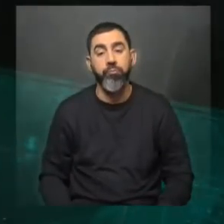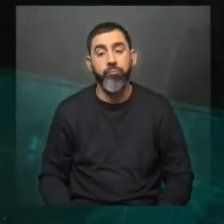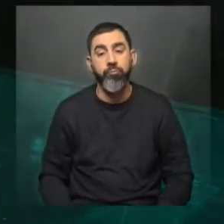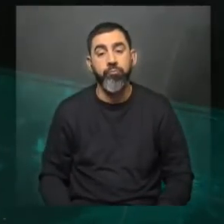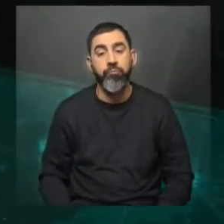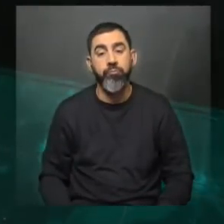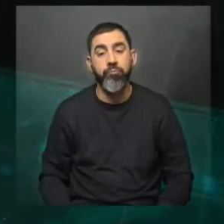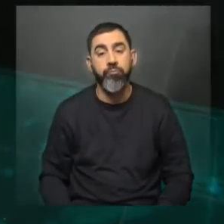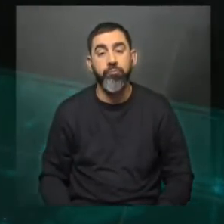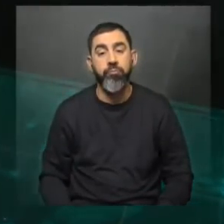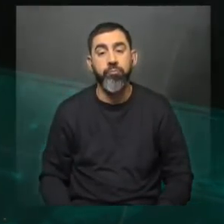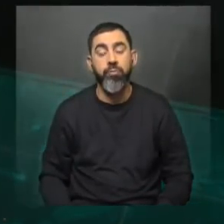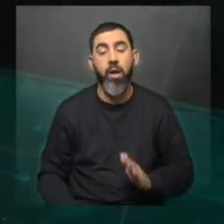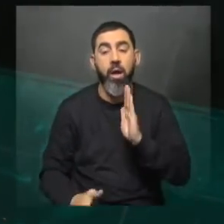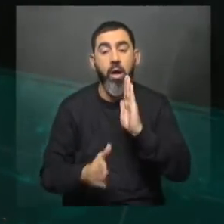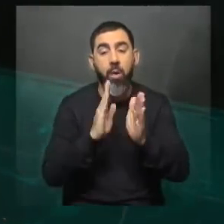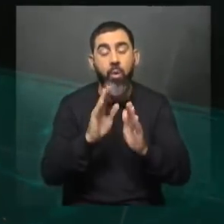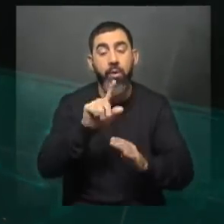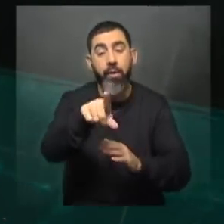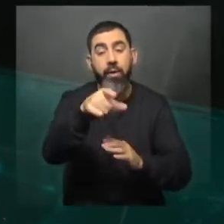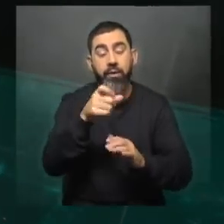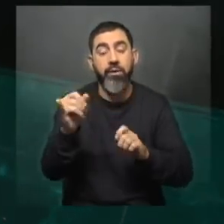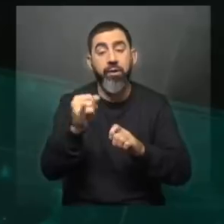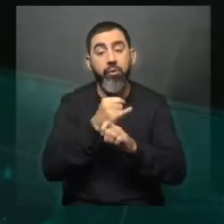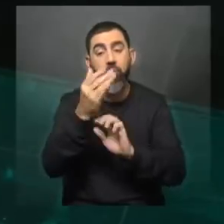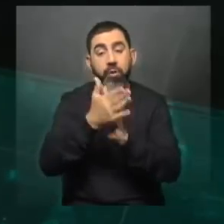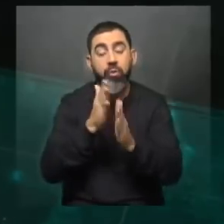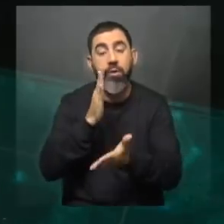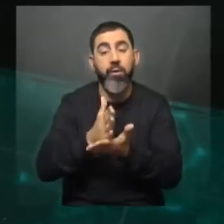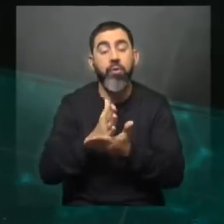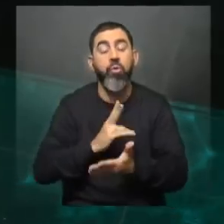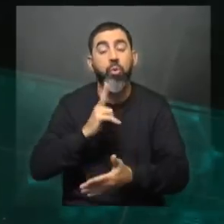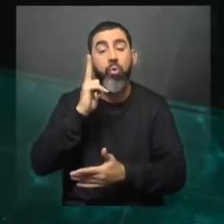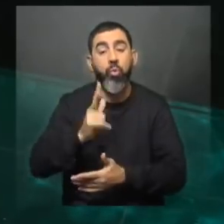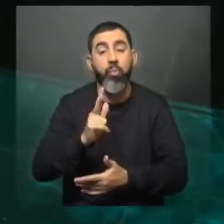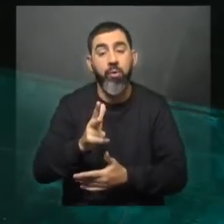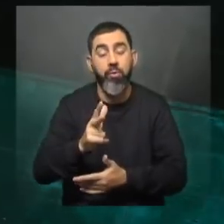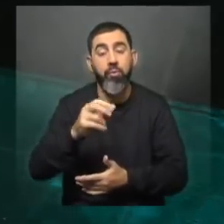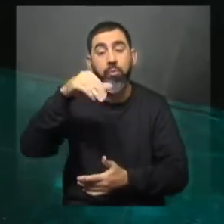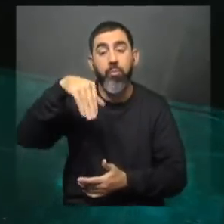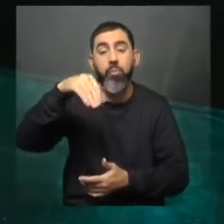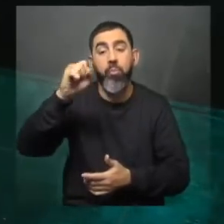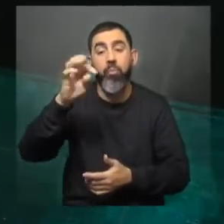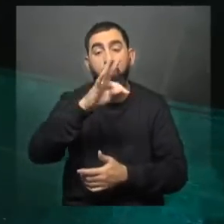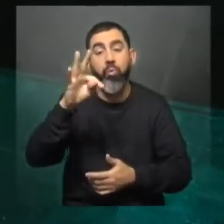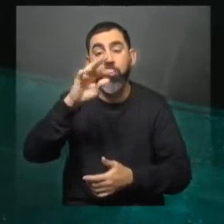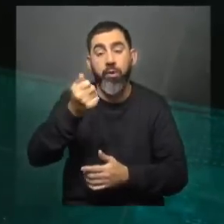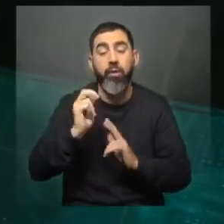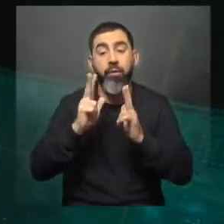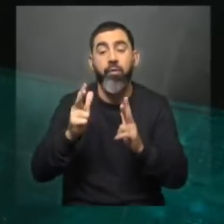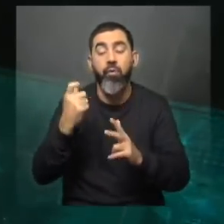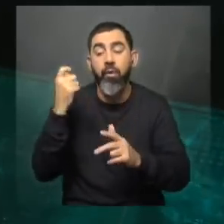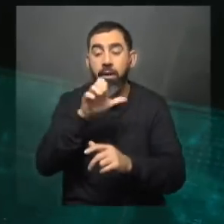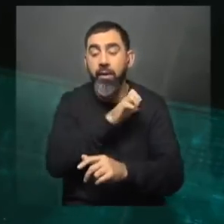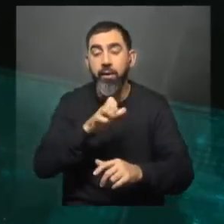el otro orden les contamos que la abogada y ex integrante de la institución Nacional de Derechos Humanos Mariela mota aseguró que es una deuda